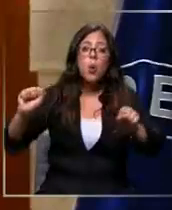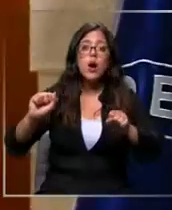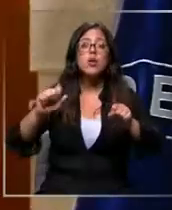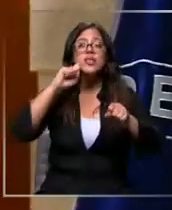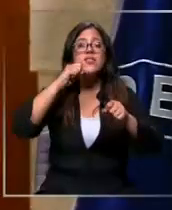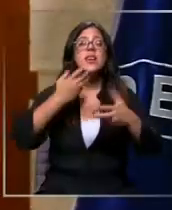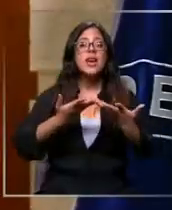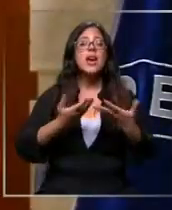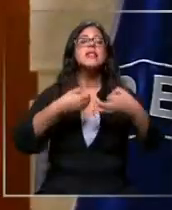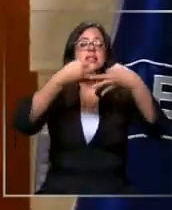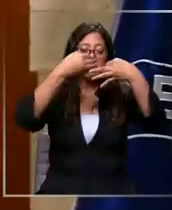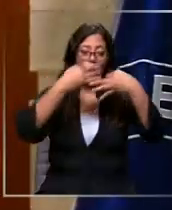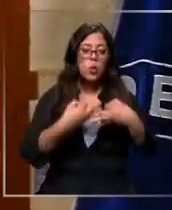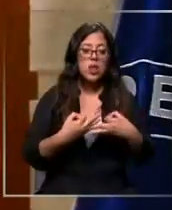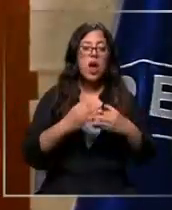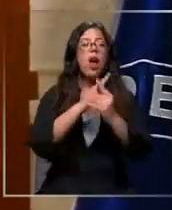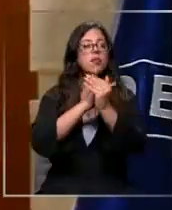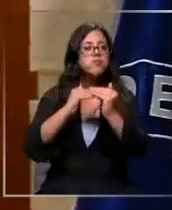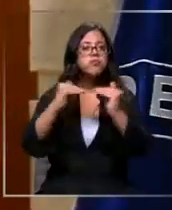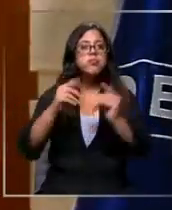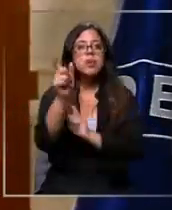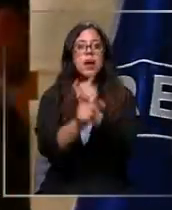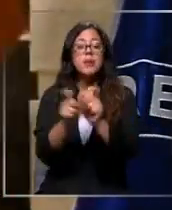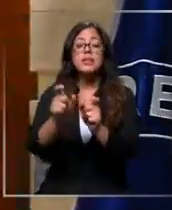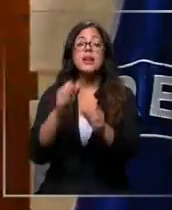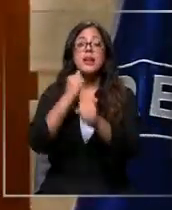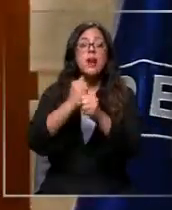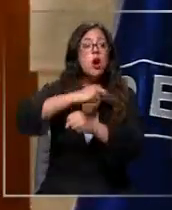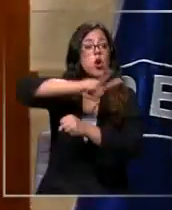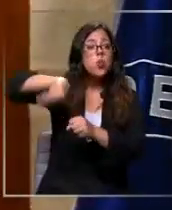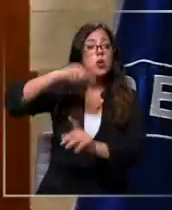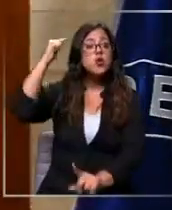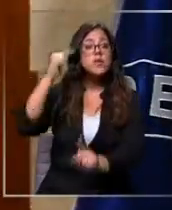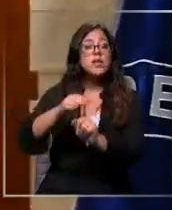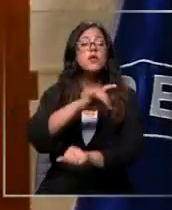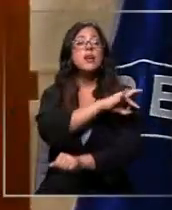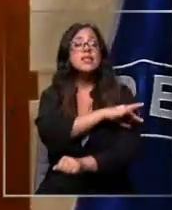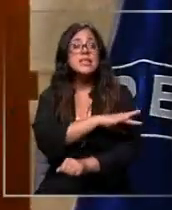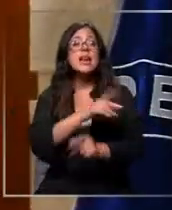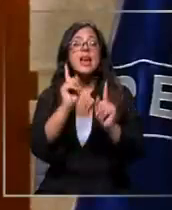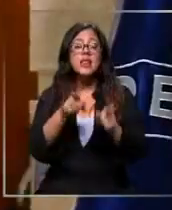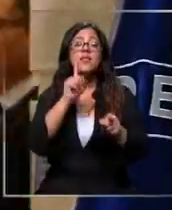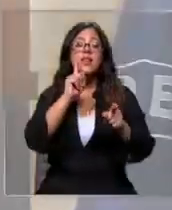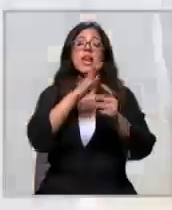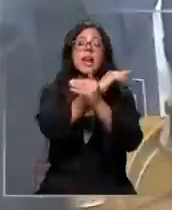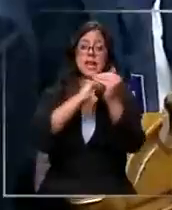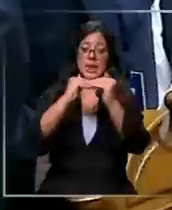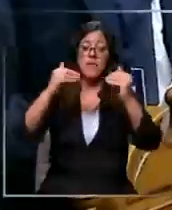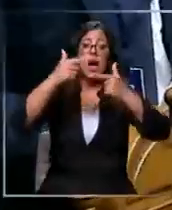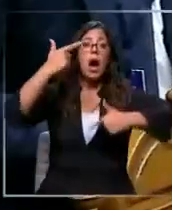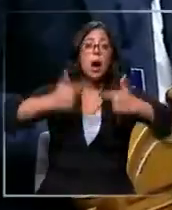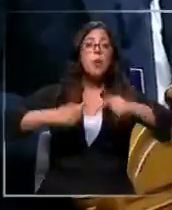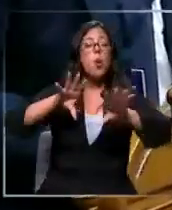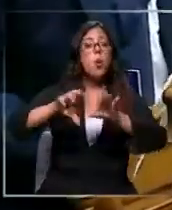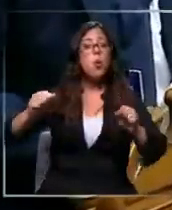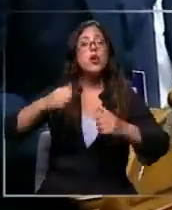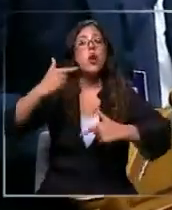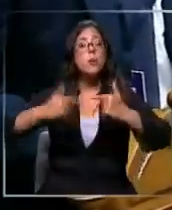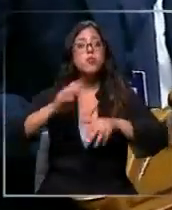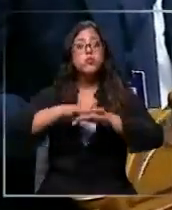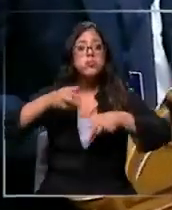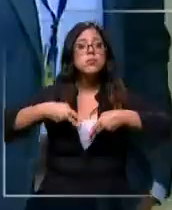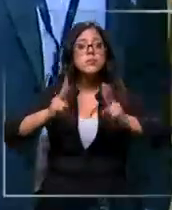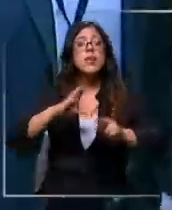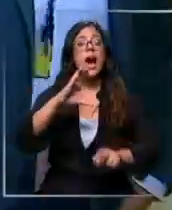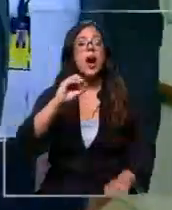certidumbre a la sociedad. Y la tarea nuestra, en consecuencia, es que Chile tenga estabilidad política. El acuerdo político que permitirá